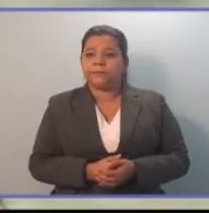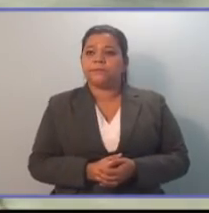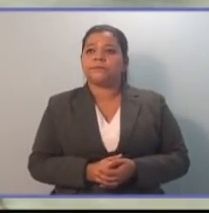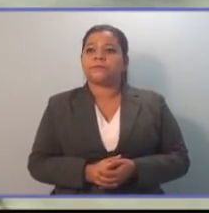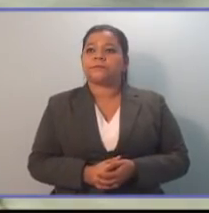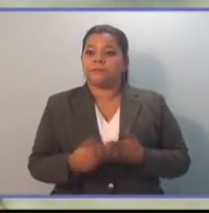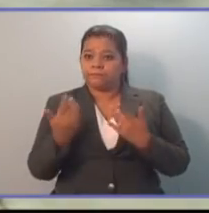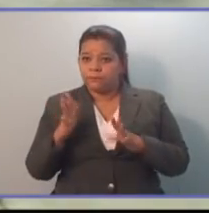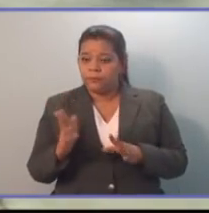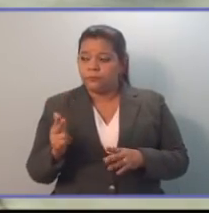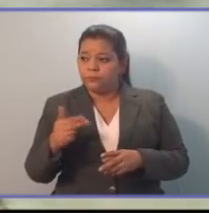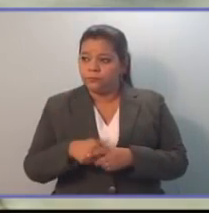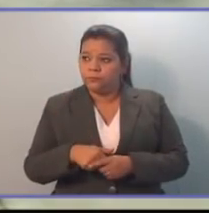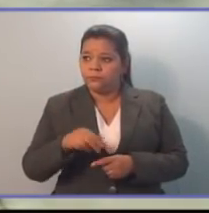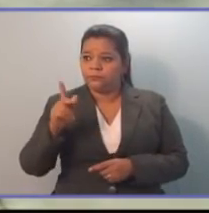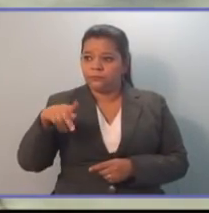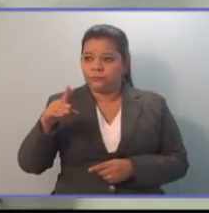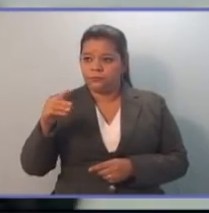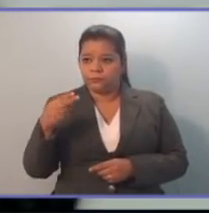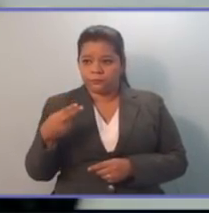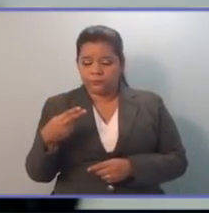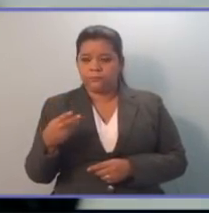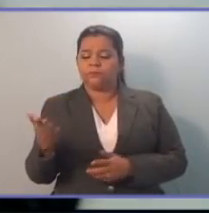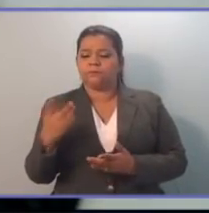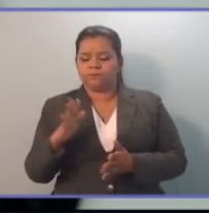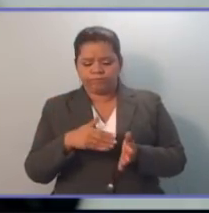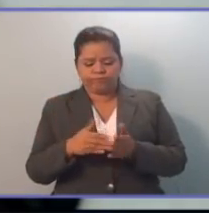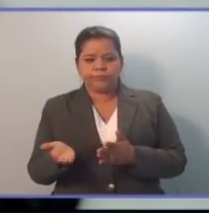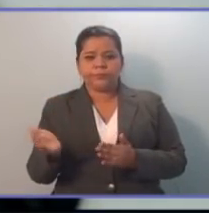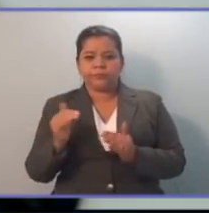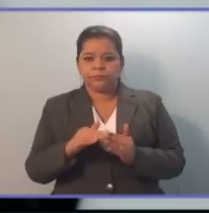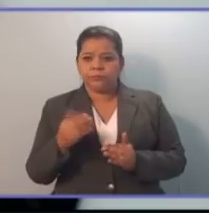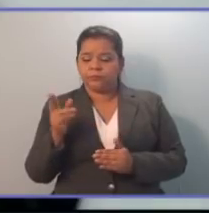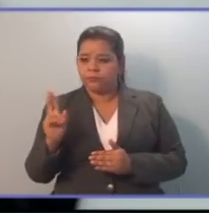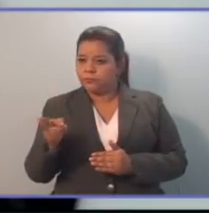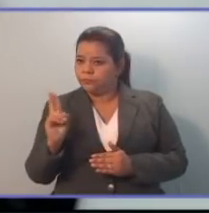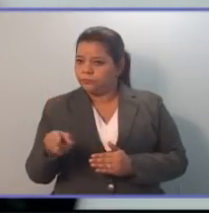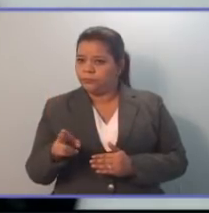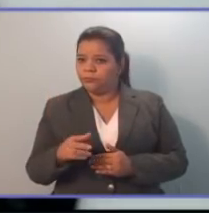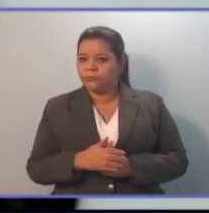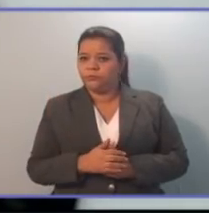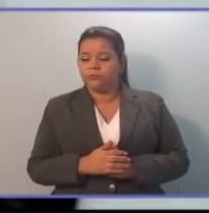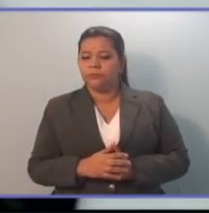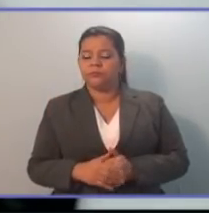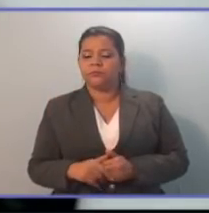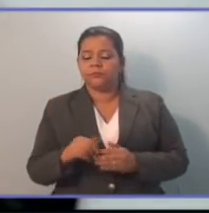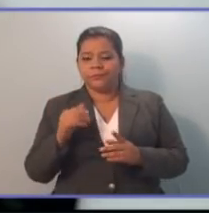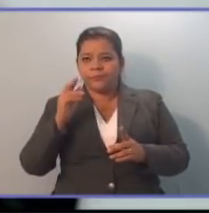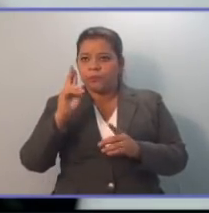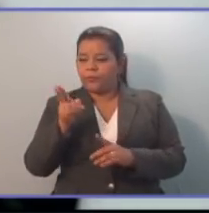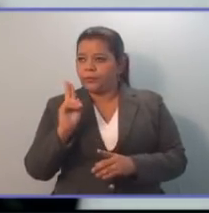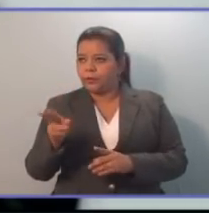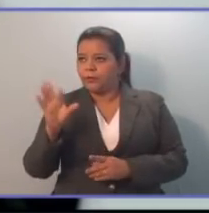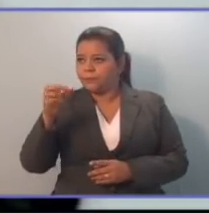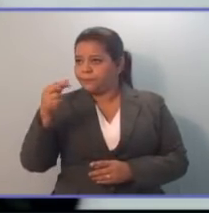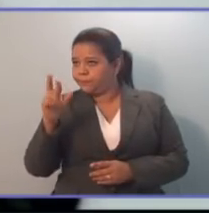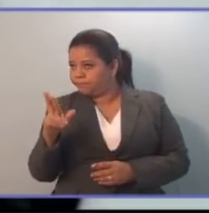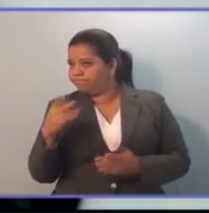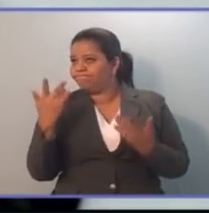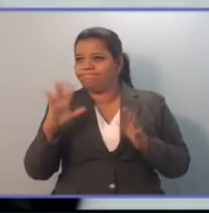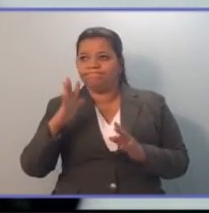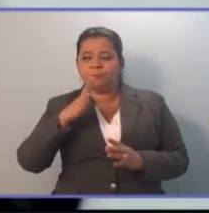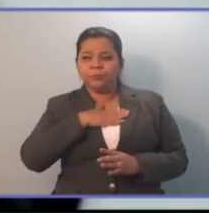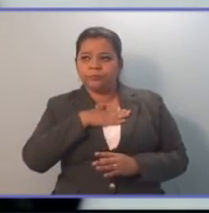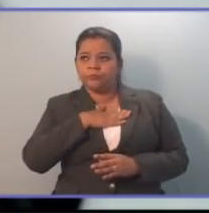Ya estando dentro de la Procuraduría, empiezo igual con el mismo formato que tenía la Fiscalía, a estar dentro